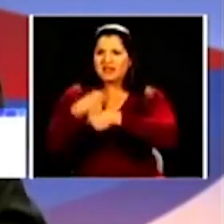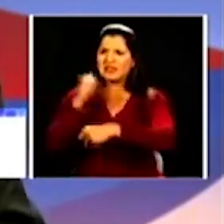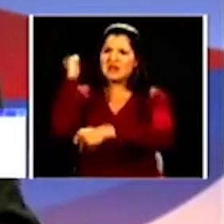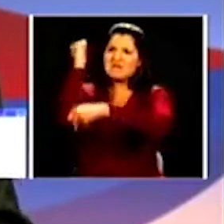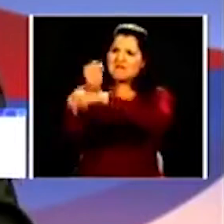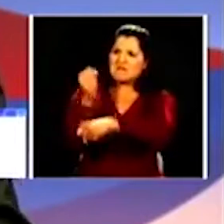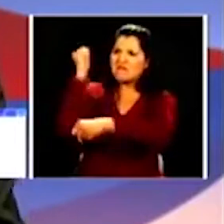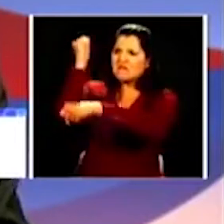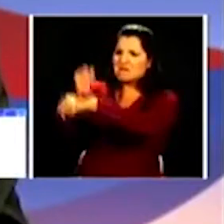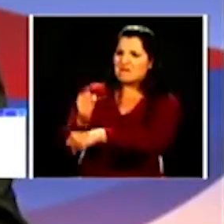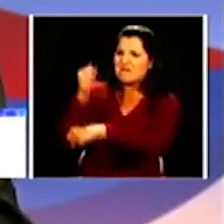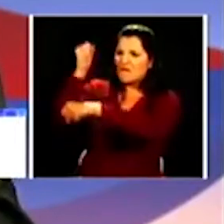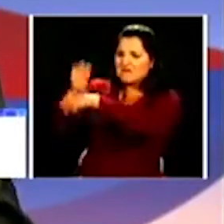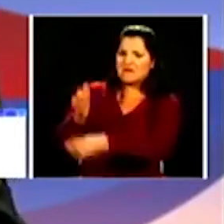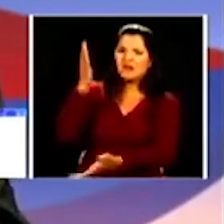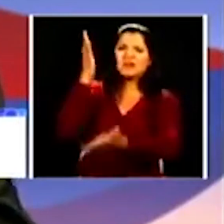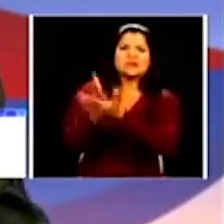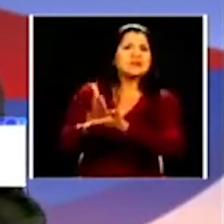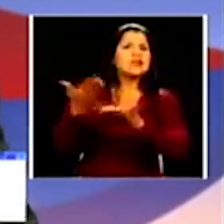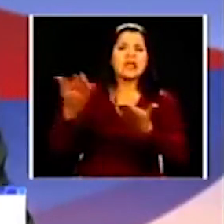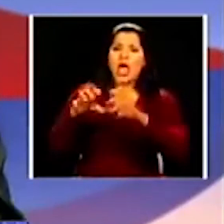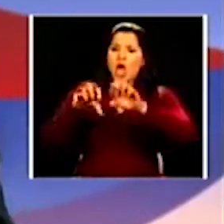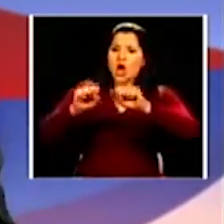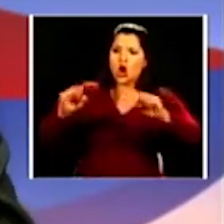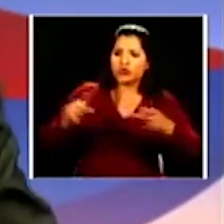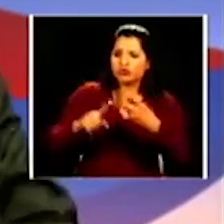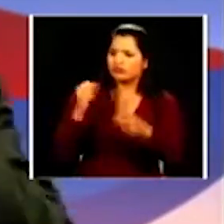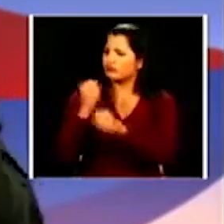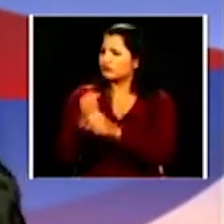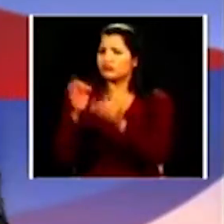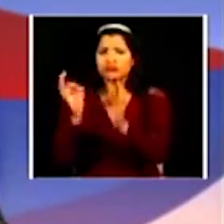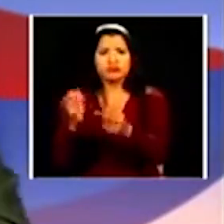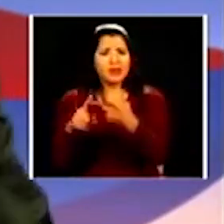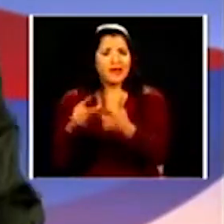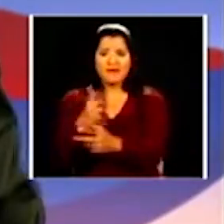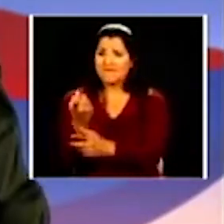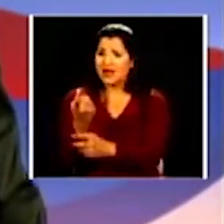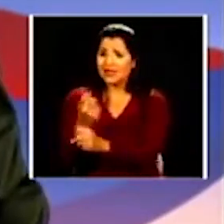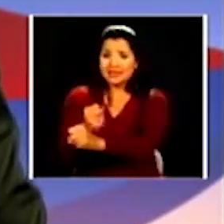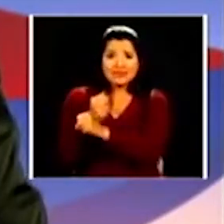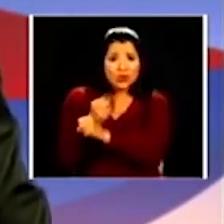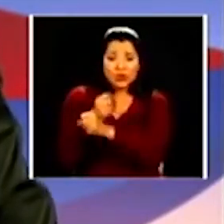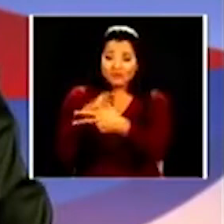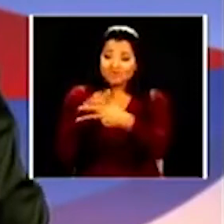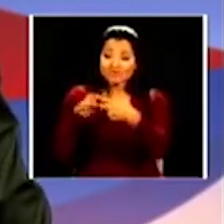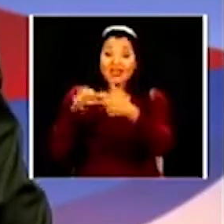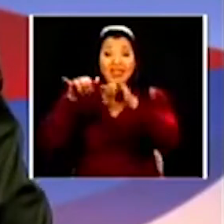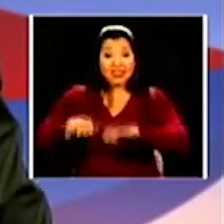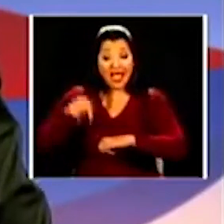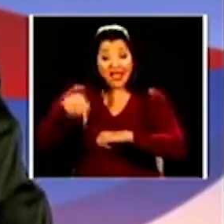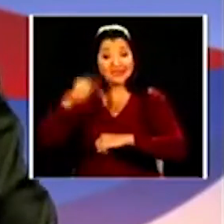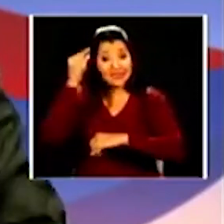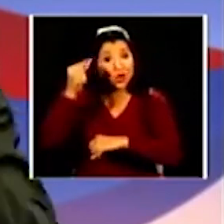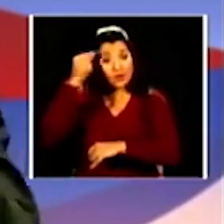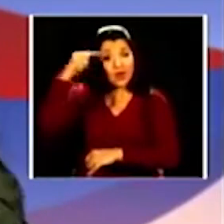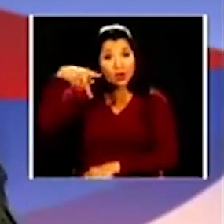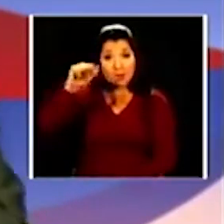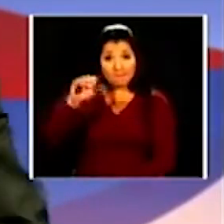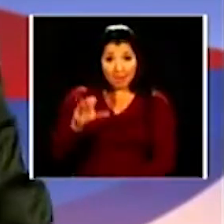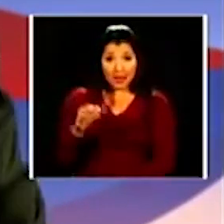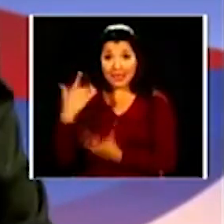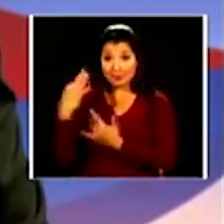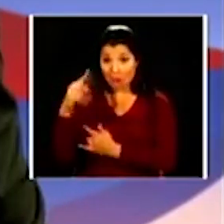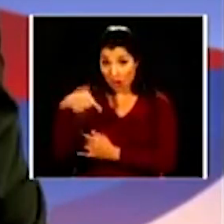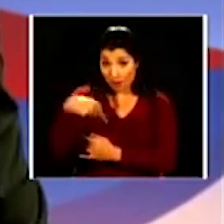necesitamos matar, de corrupción, de ineficiencia y de inseguridad que nos está dejando este gobierno del Partido Acción Ciudadana. Lo espero el